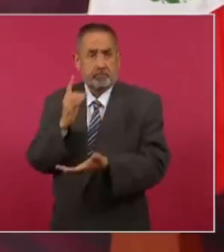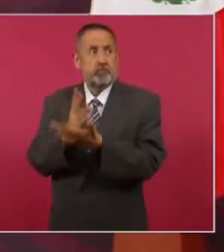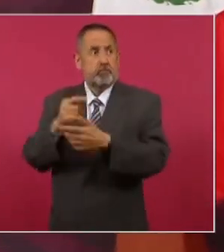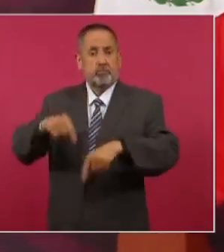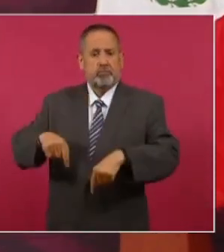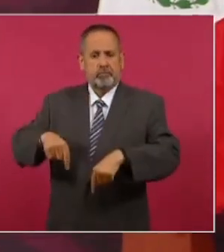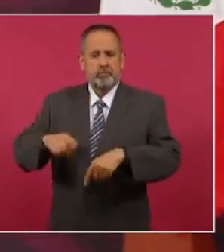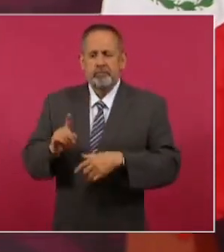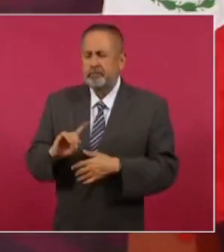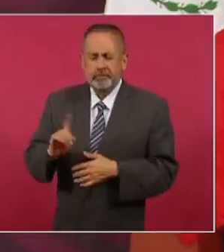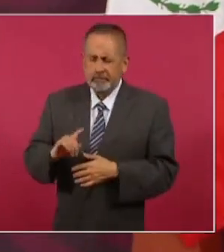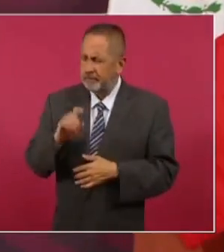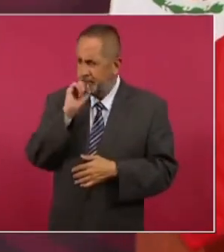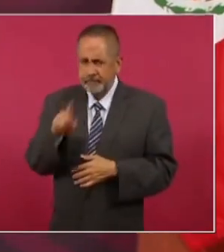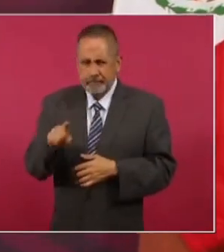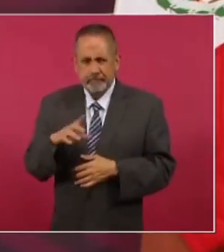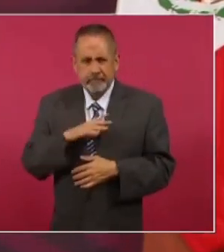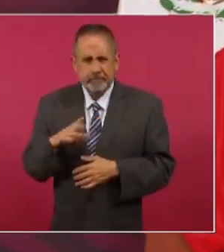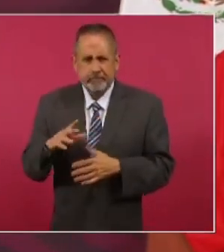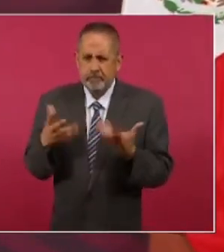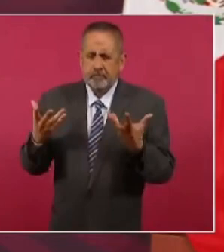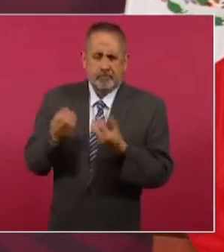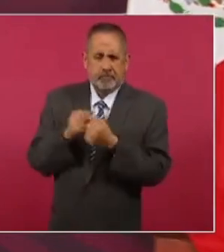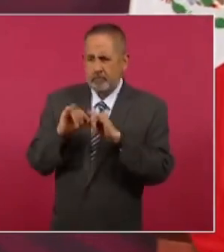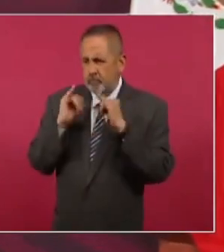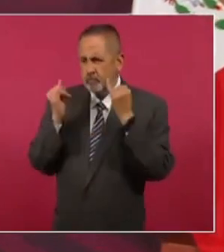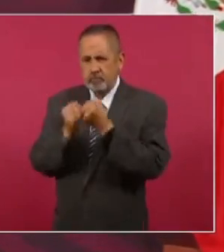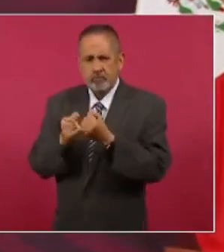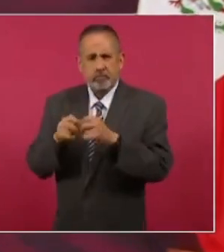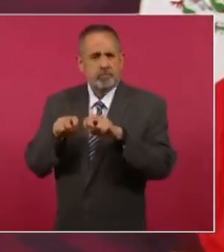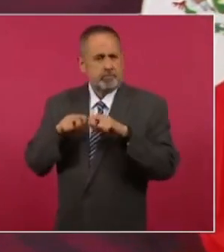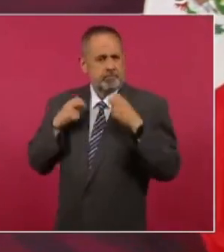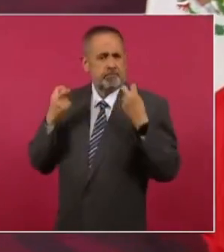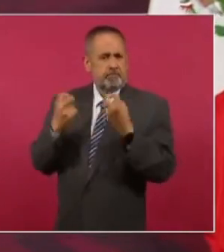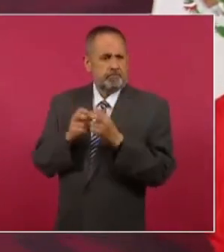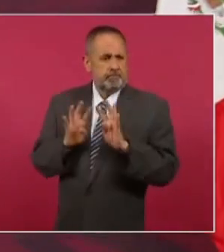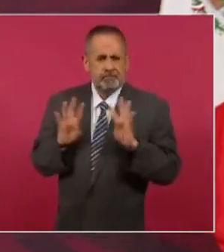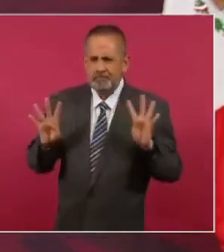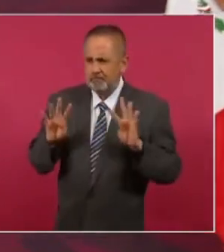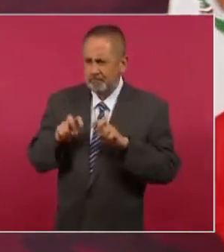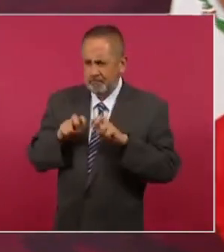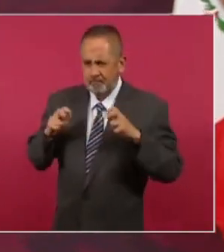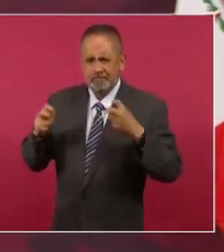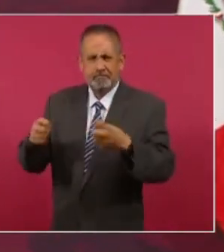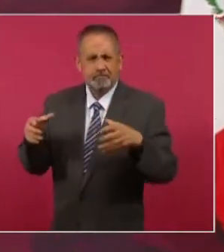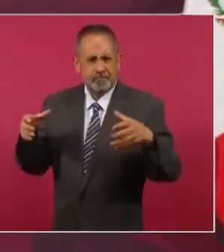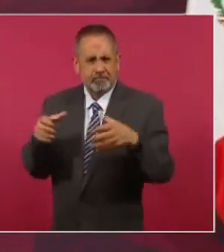que nos reunimos todos los integrantes del gabinete y